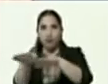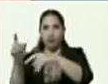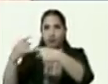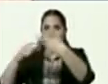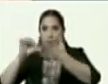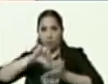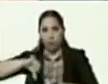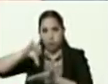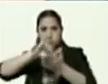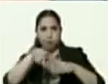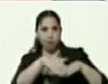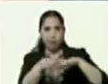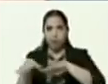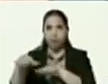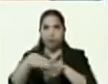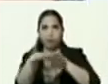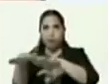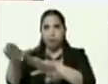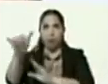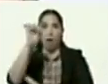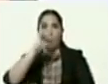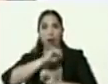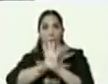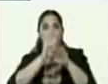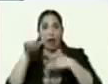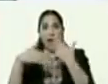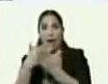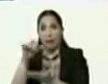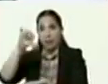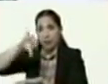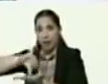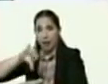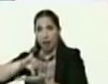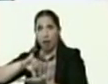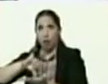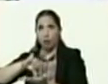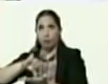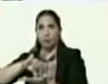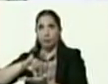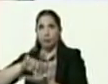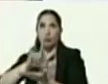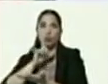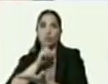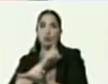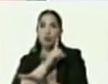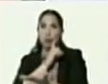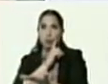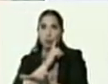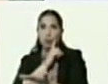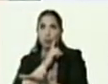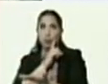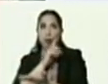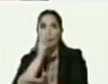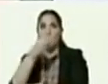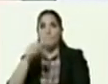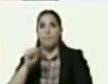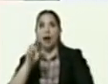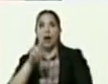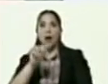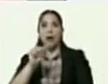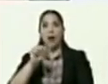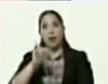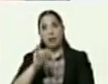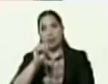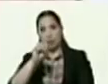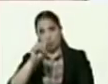sector Agua Clara hasta que llegaron a un punto que se llama punto El Paraíso y en este